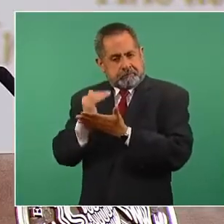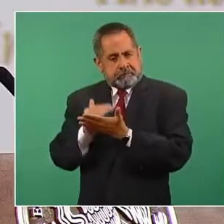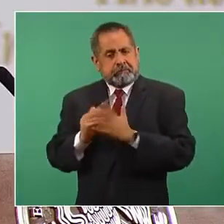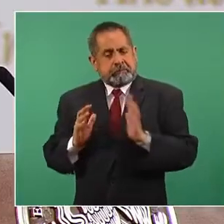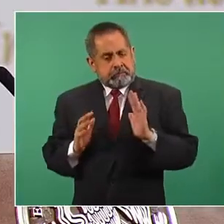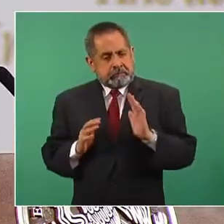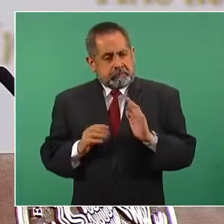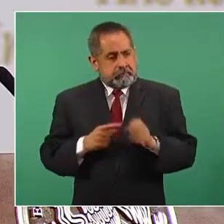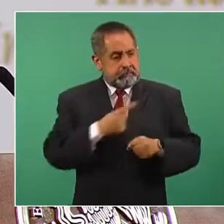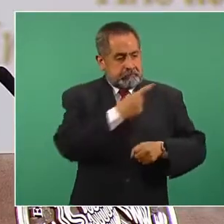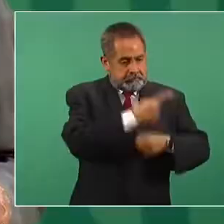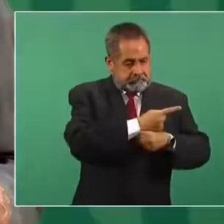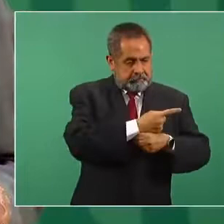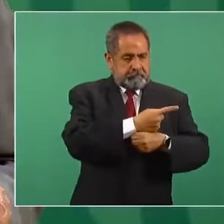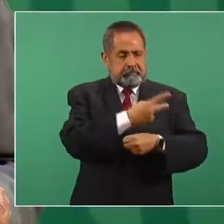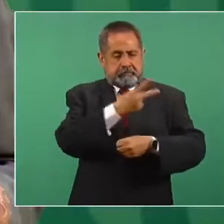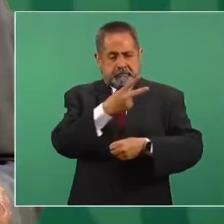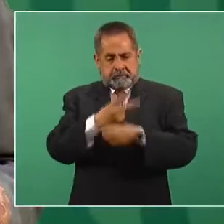ya de la segunda.